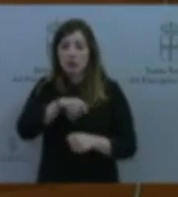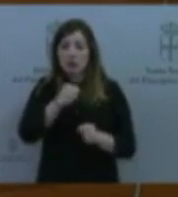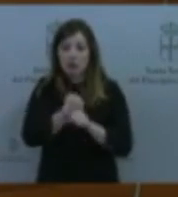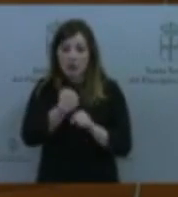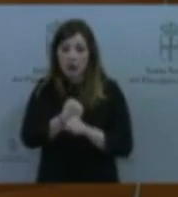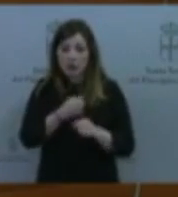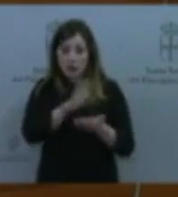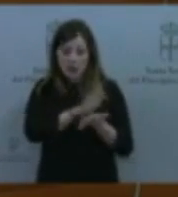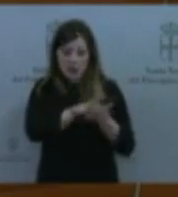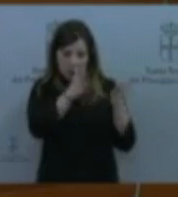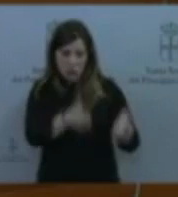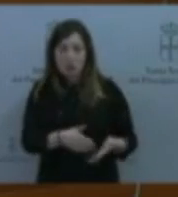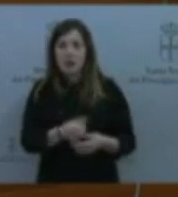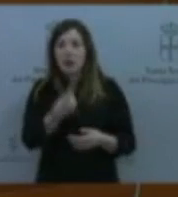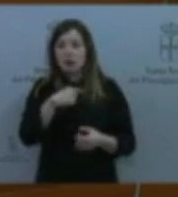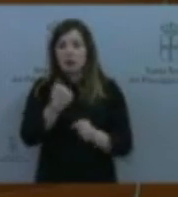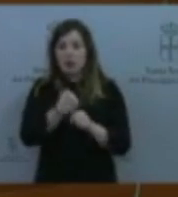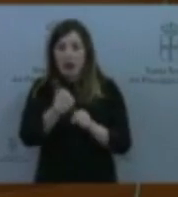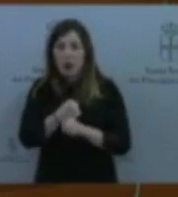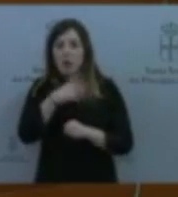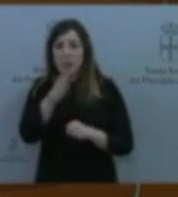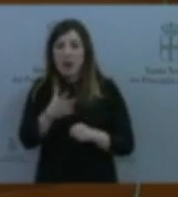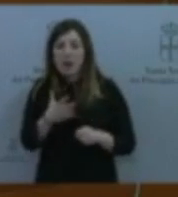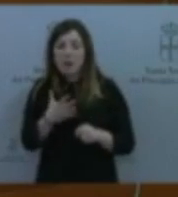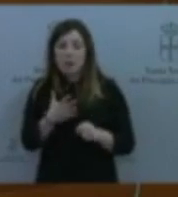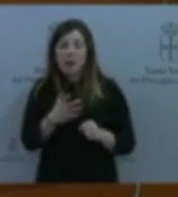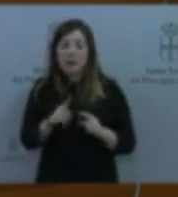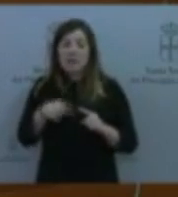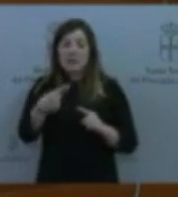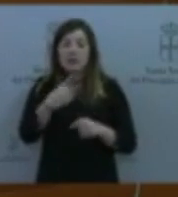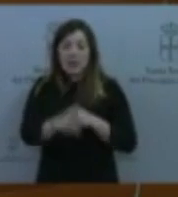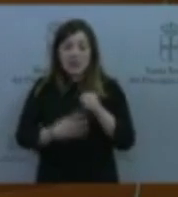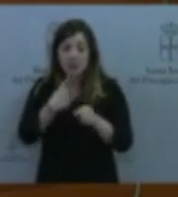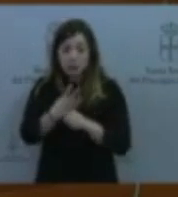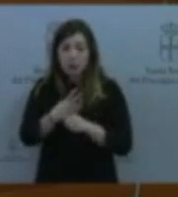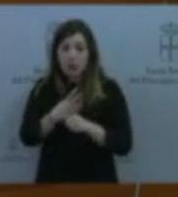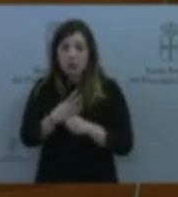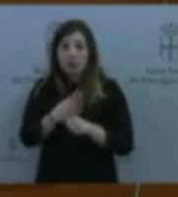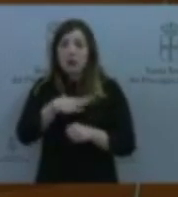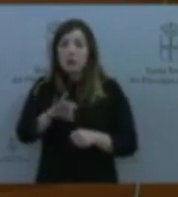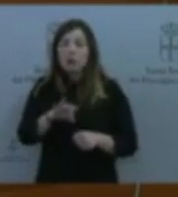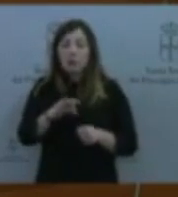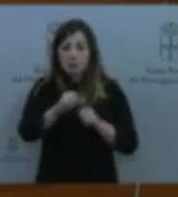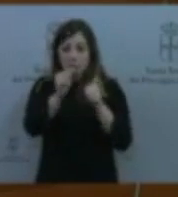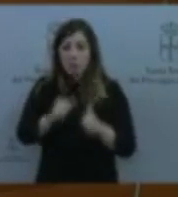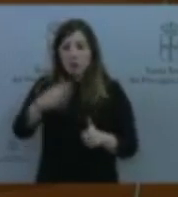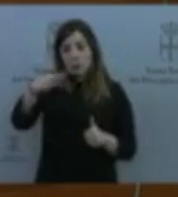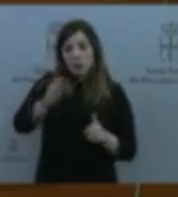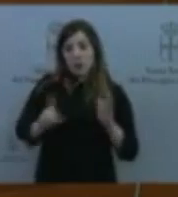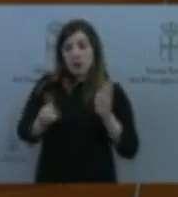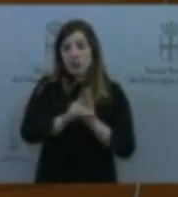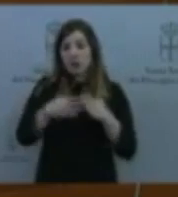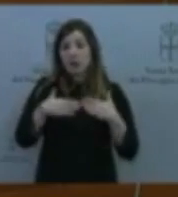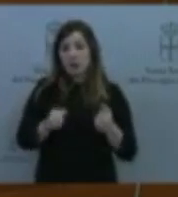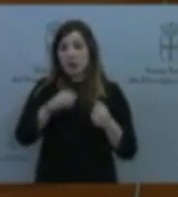trabajando para dejárselo a la siguiente legislatura en un modelo único de decreto sanitario, porque sabe que por cada categoría que